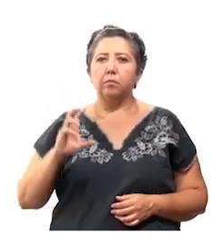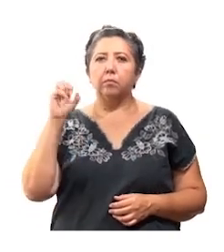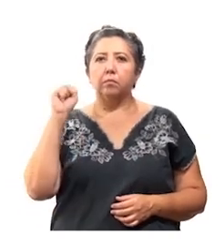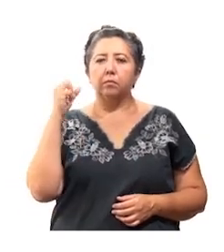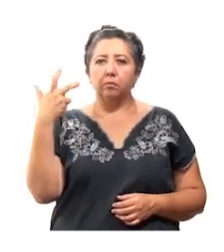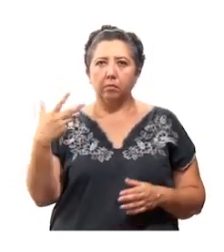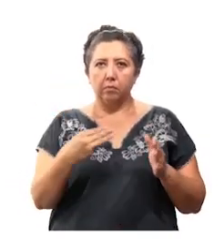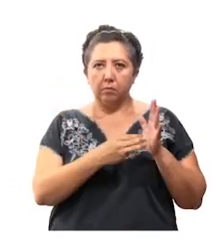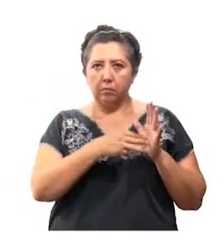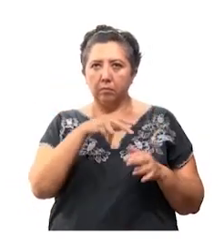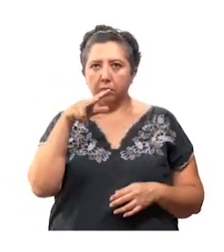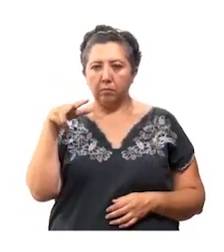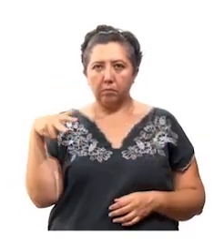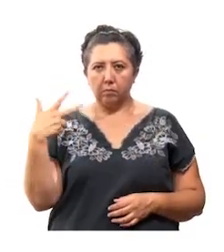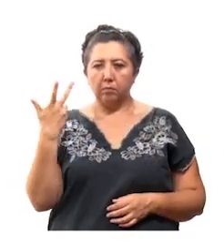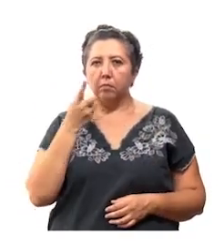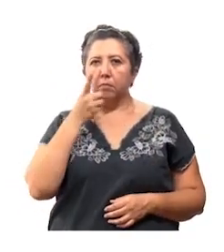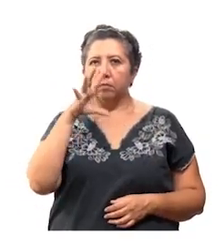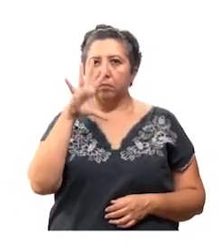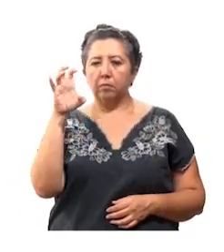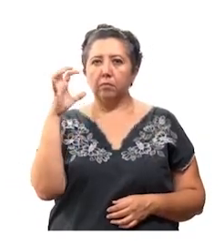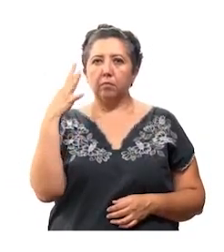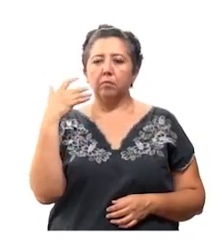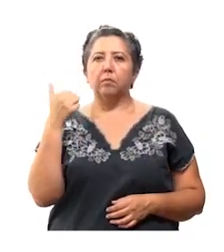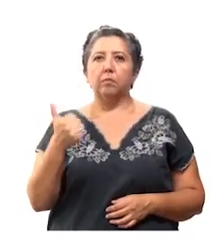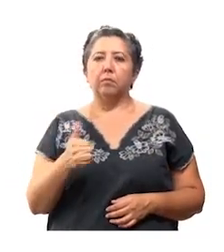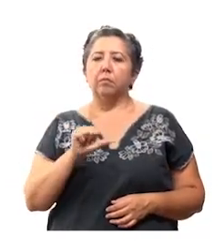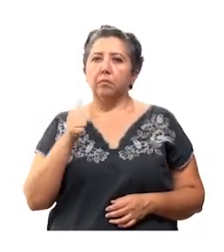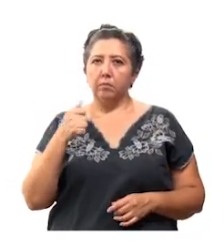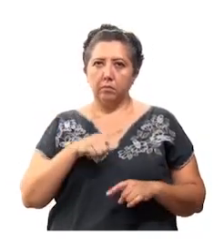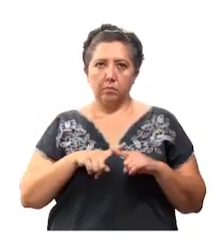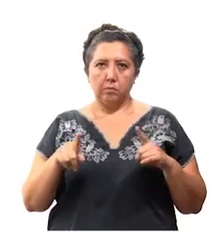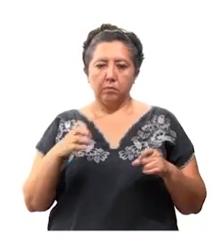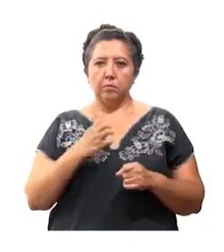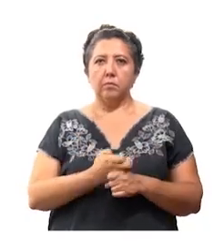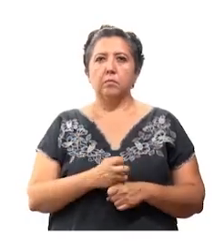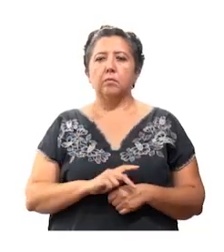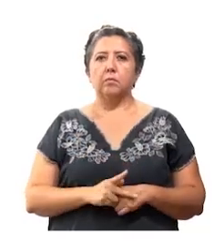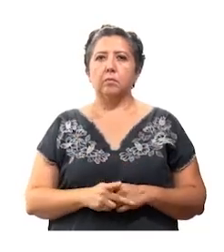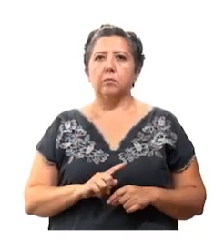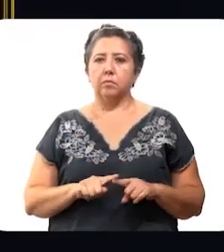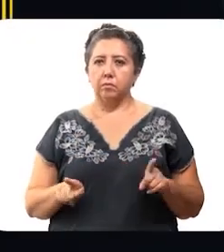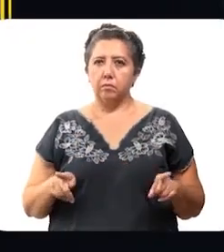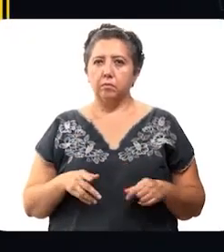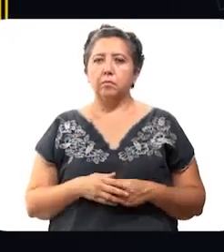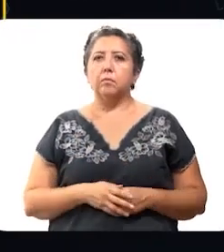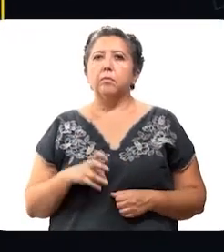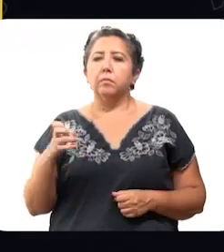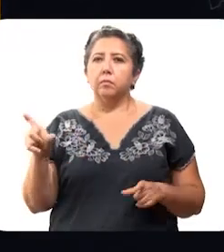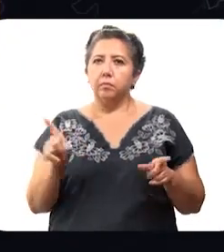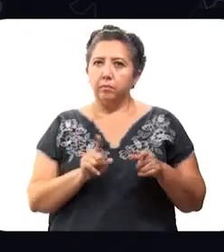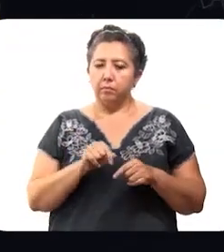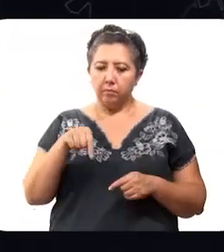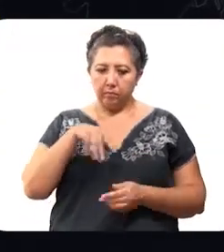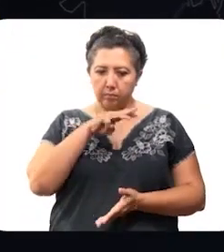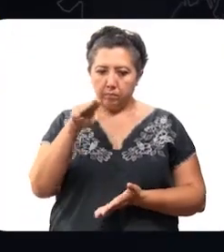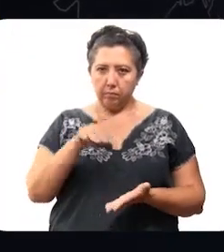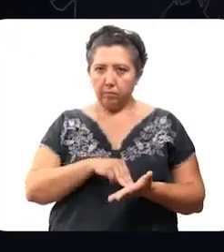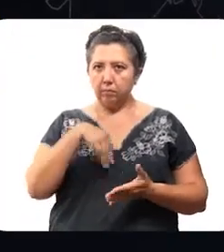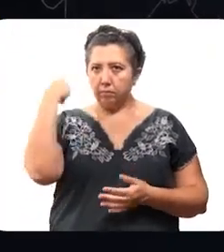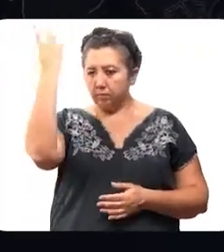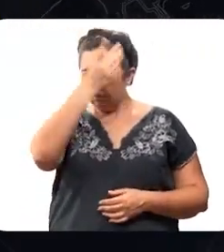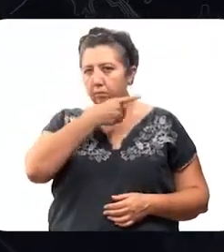los 68.013 casos positivos, 556 son de otro país u otro estado. Específicamente en Mérida